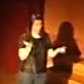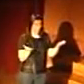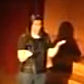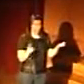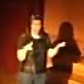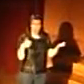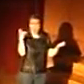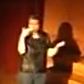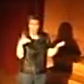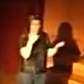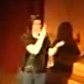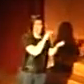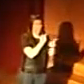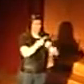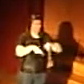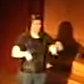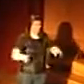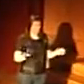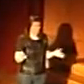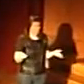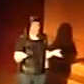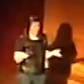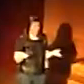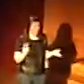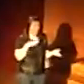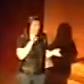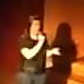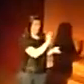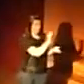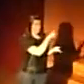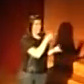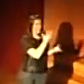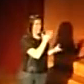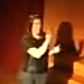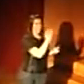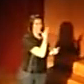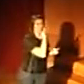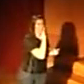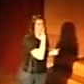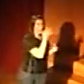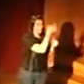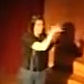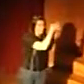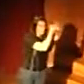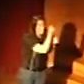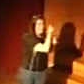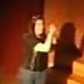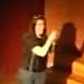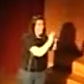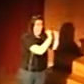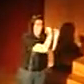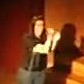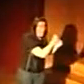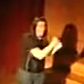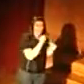traza y un lenguaje absolutamente distinto todo lo que en villamil es colorido definición dibujo cerrado modelado en